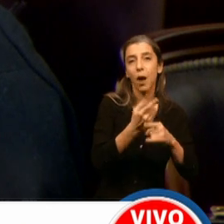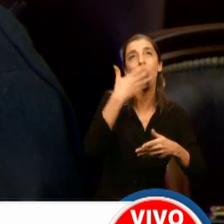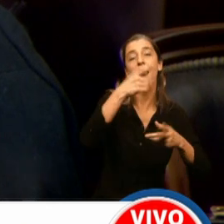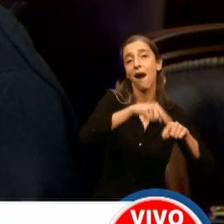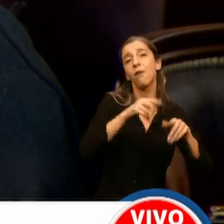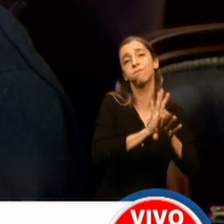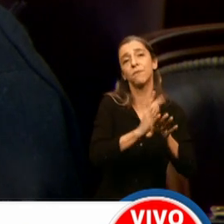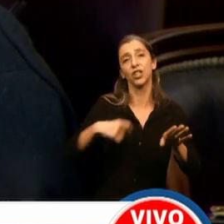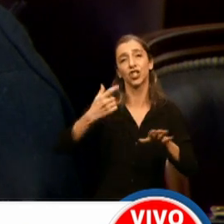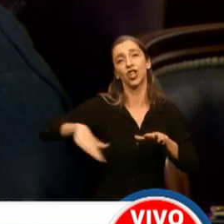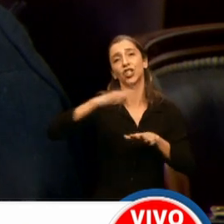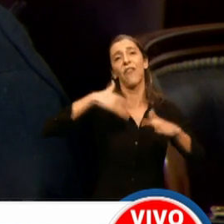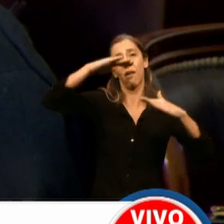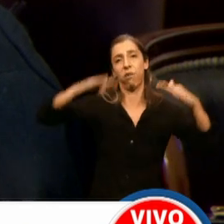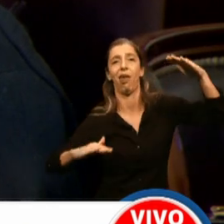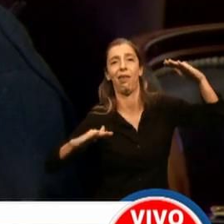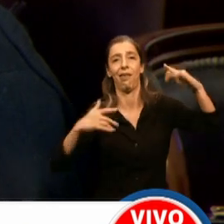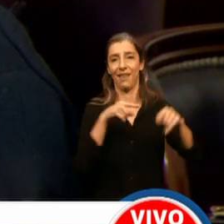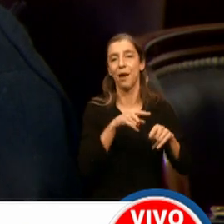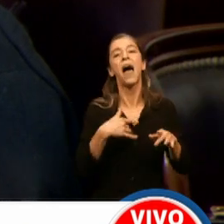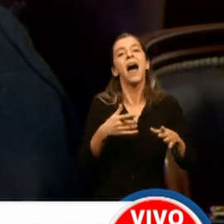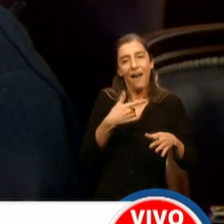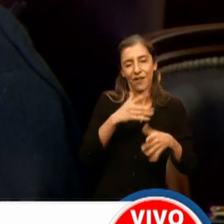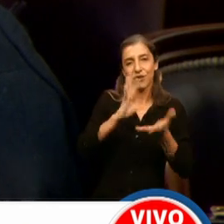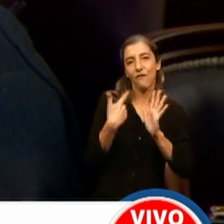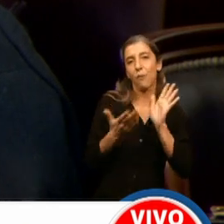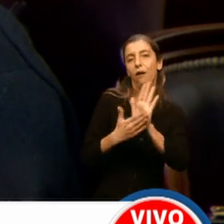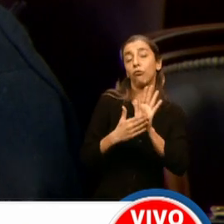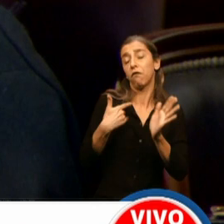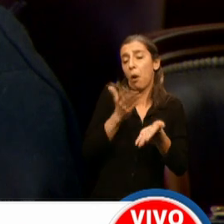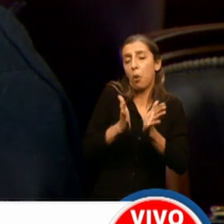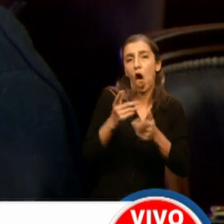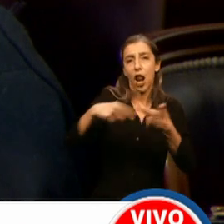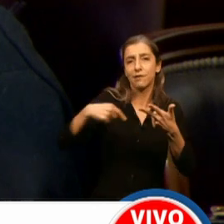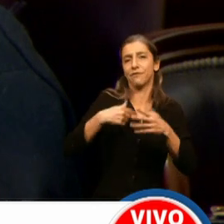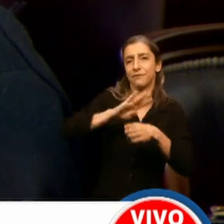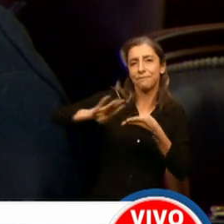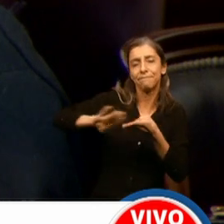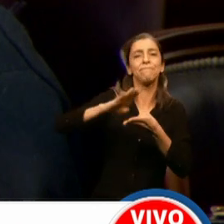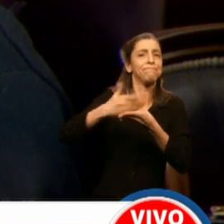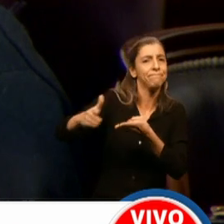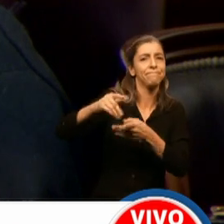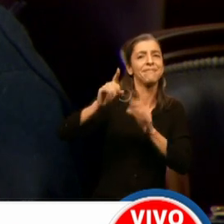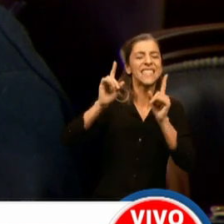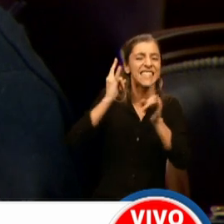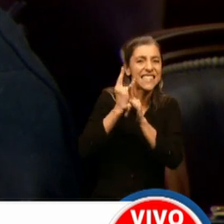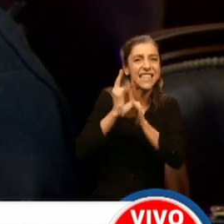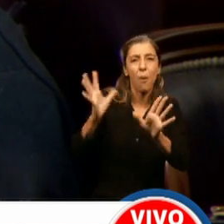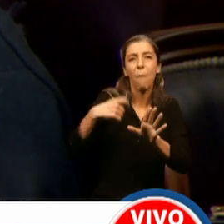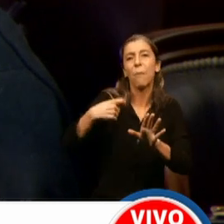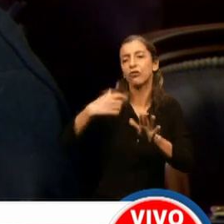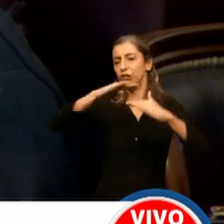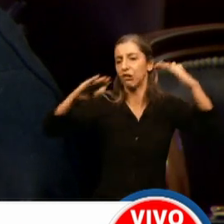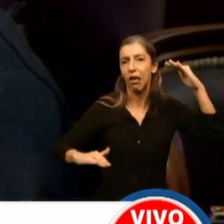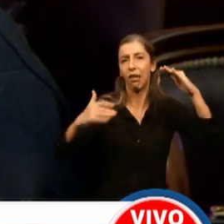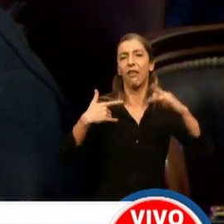desigual con eufemismos para justificar la violencia con omisiones con argumentos de clases de género y de raza contra nuestras trayectorias